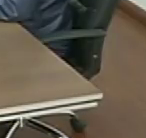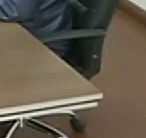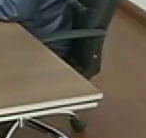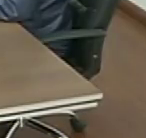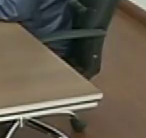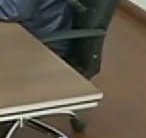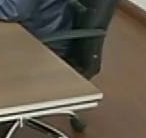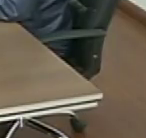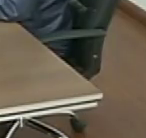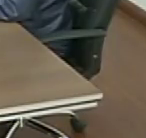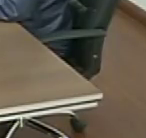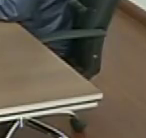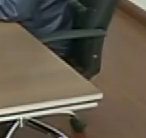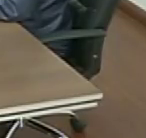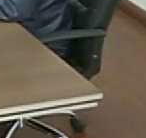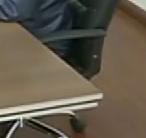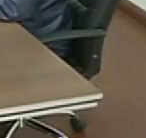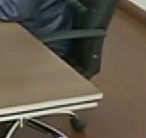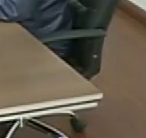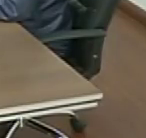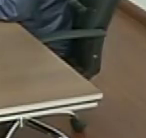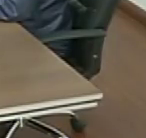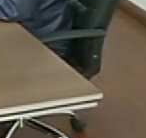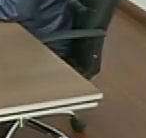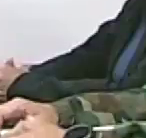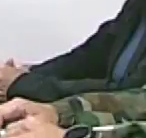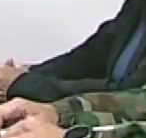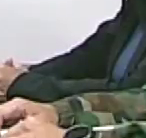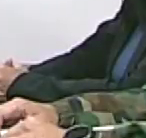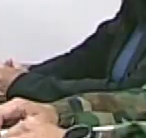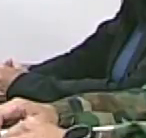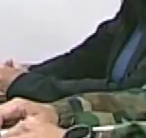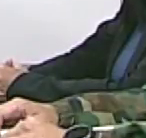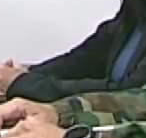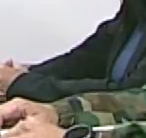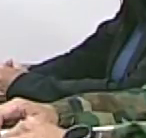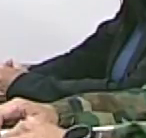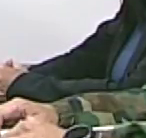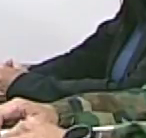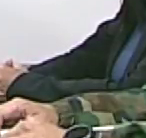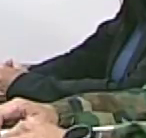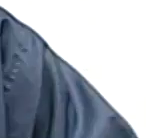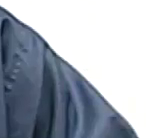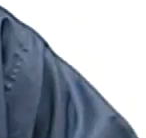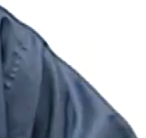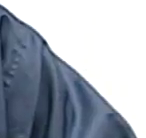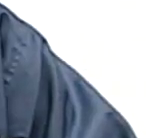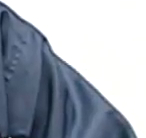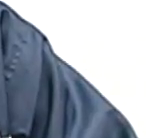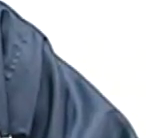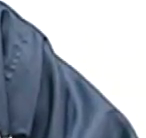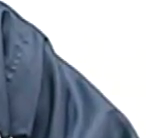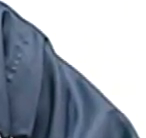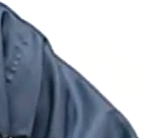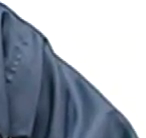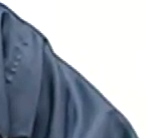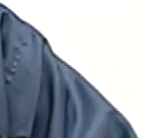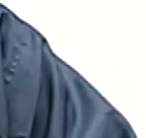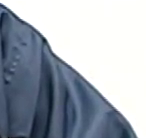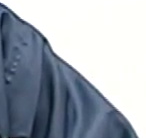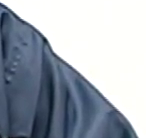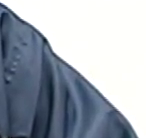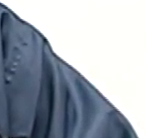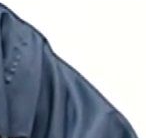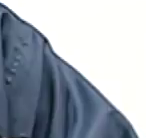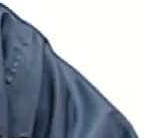Arriaza Monserrat, Jorge Alberto. El ministro de Comunicación, compañero